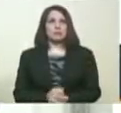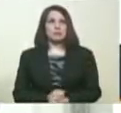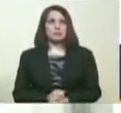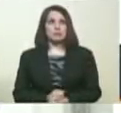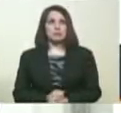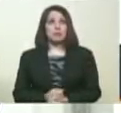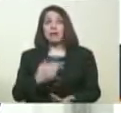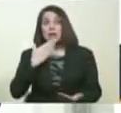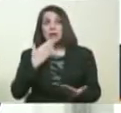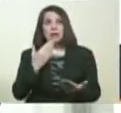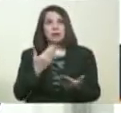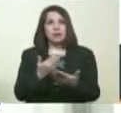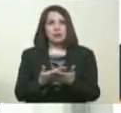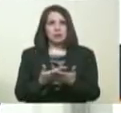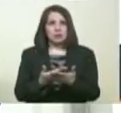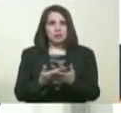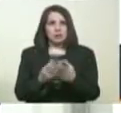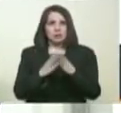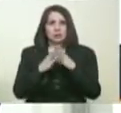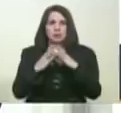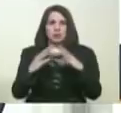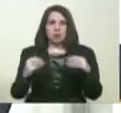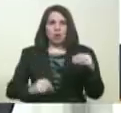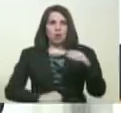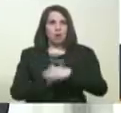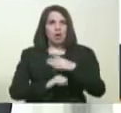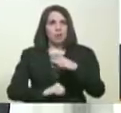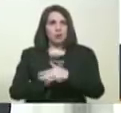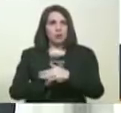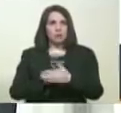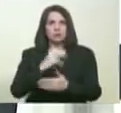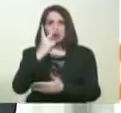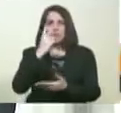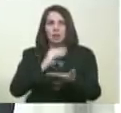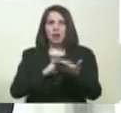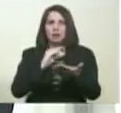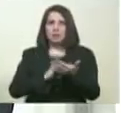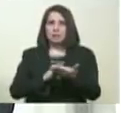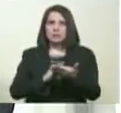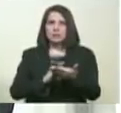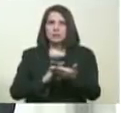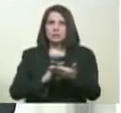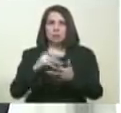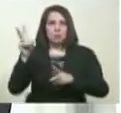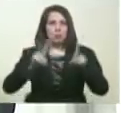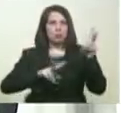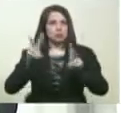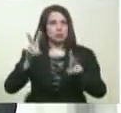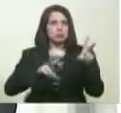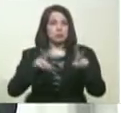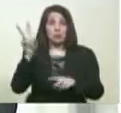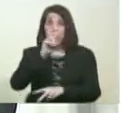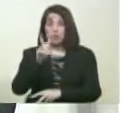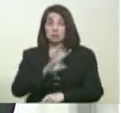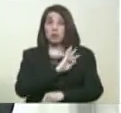y agradecerle todo el apoyo a esta segunda edición de Expo Venezuela Potencia